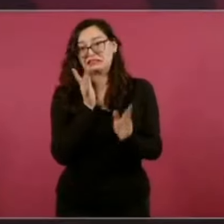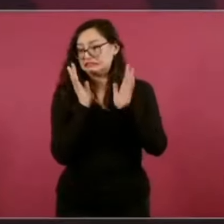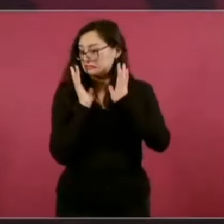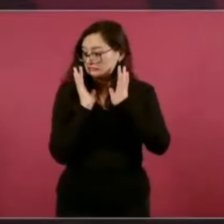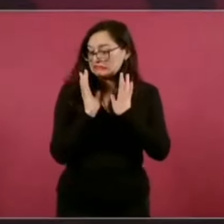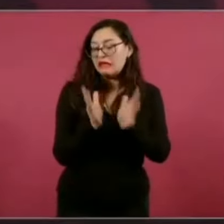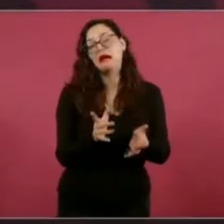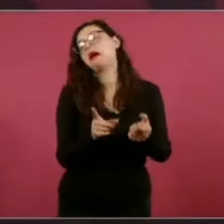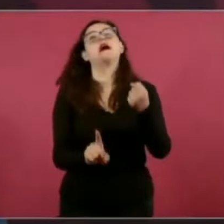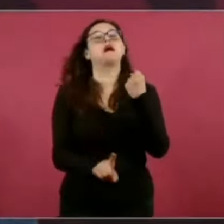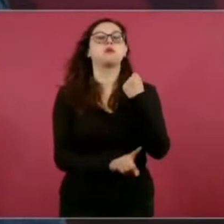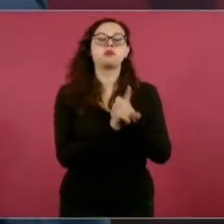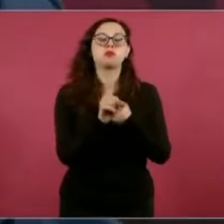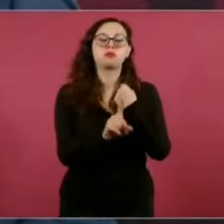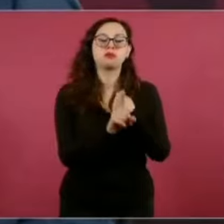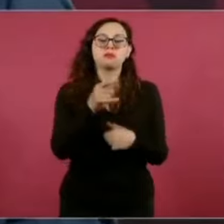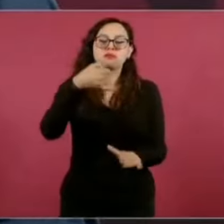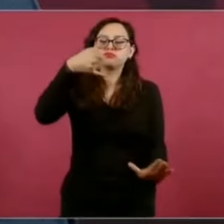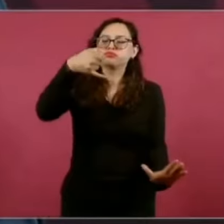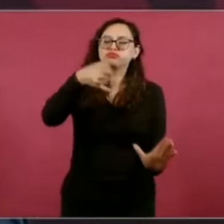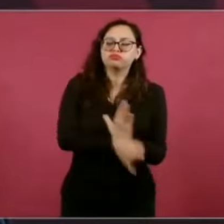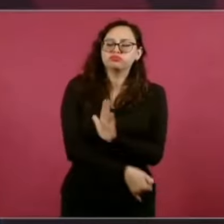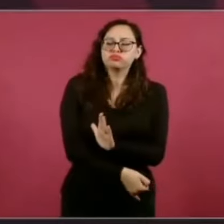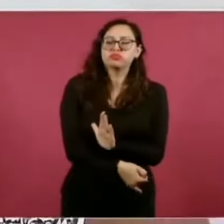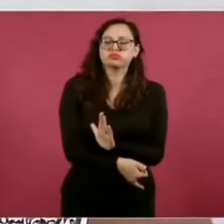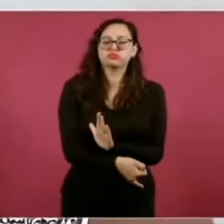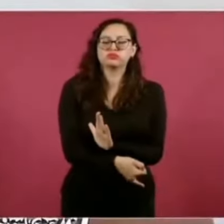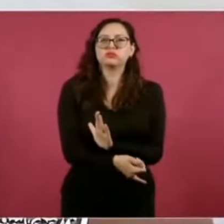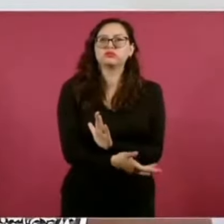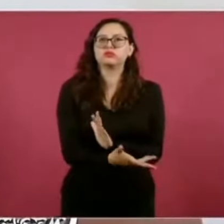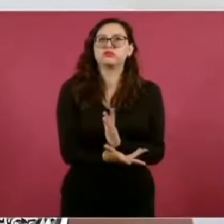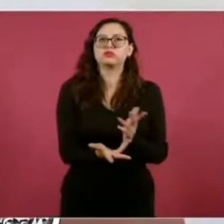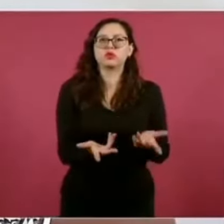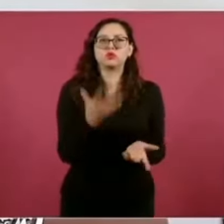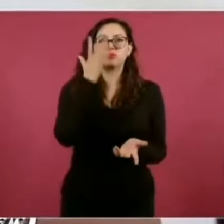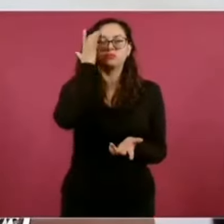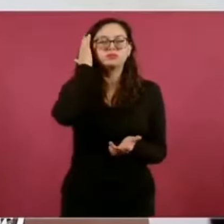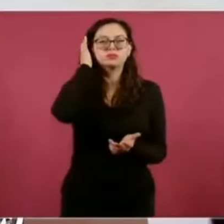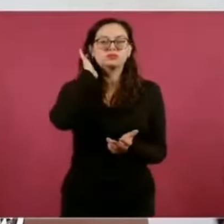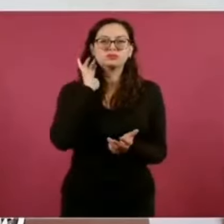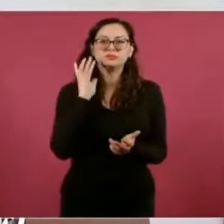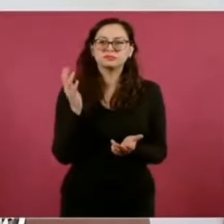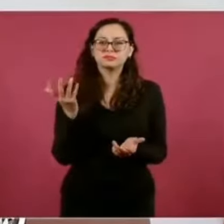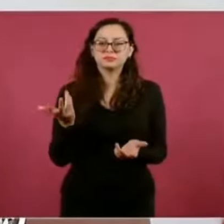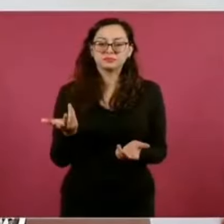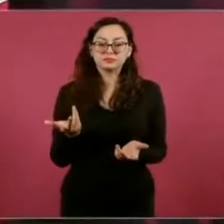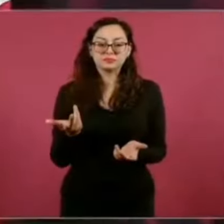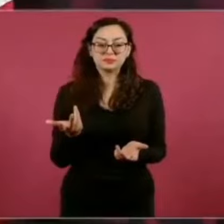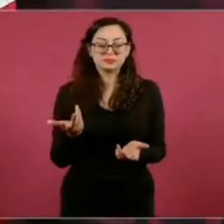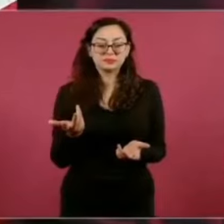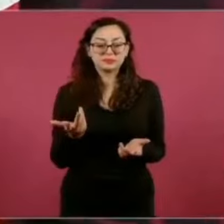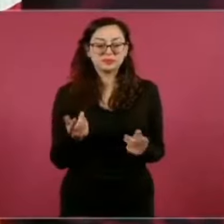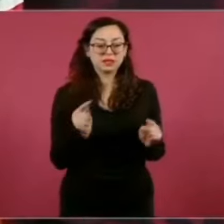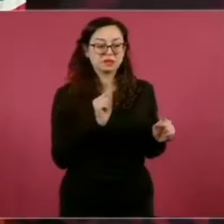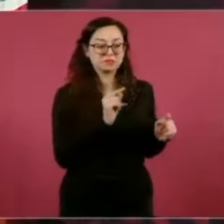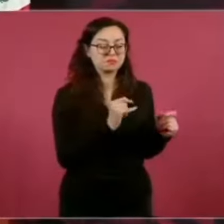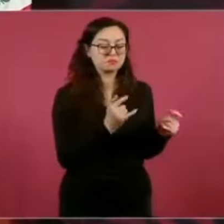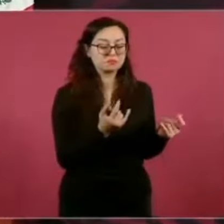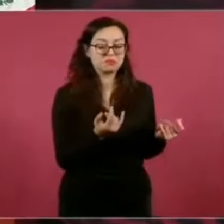sino era una crisis en todos